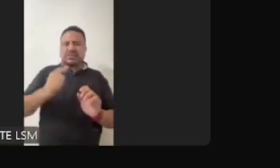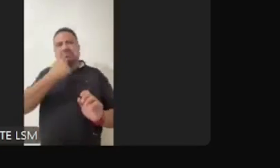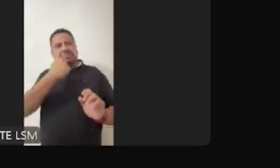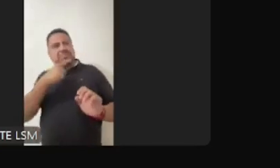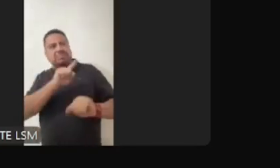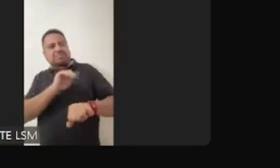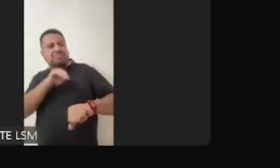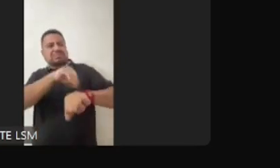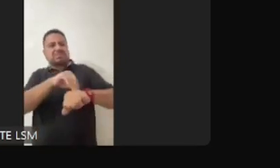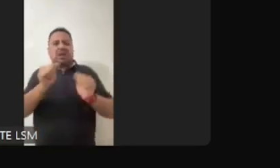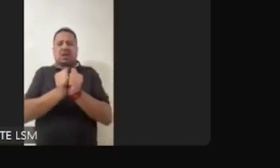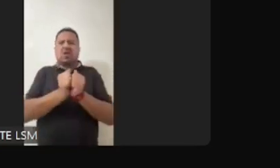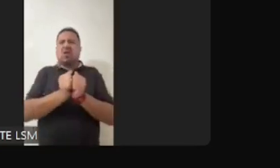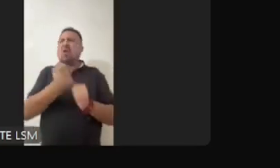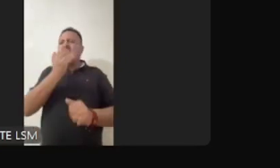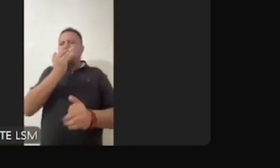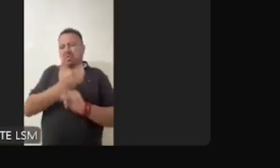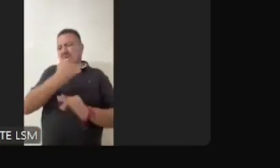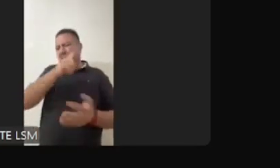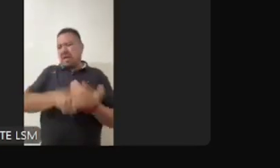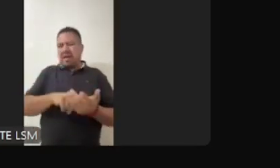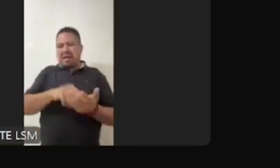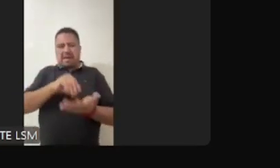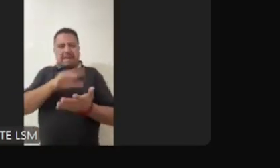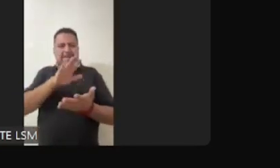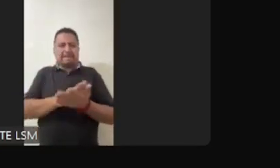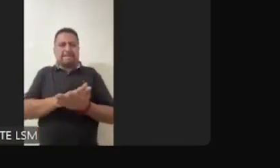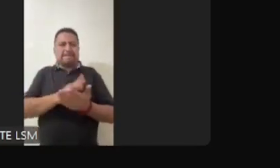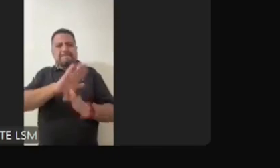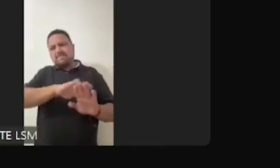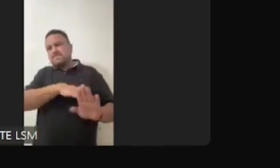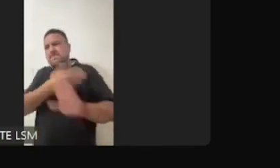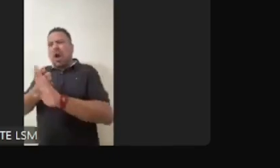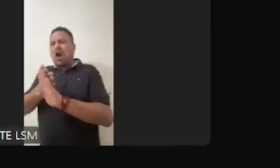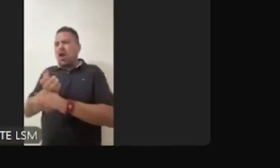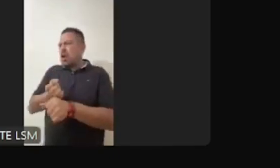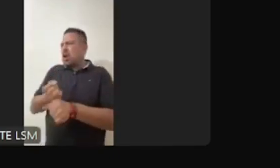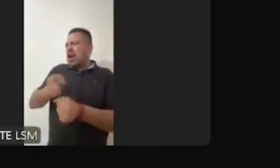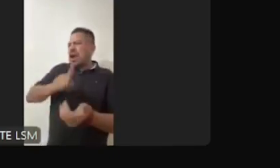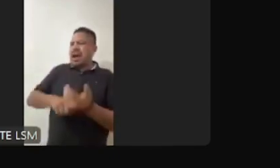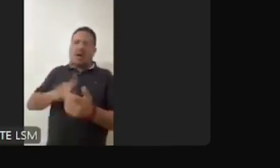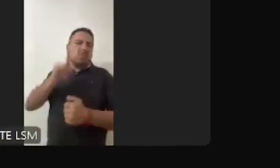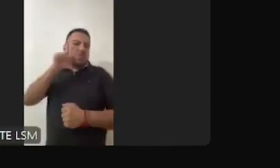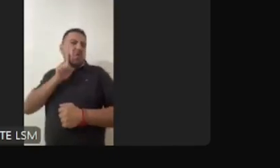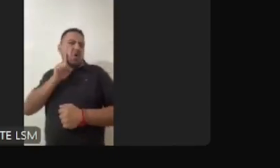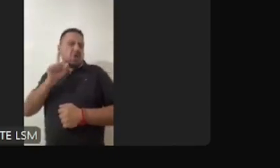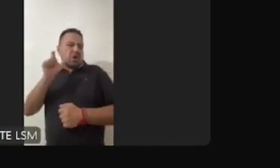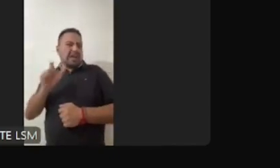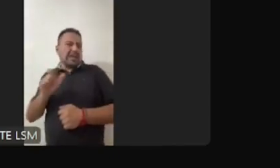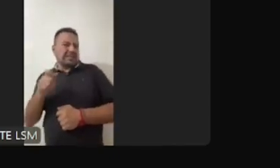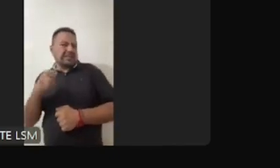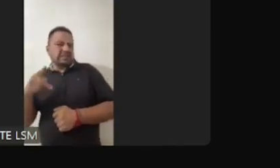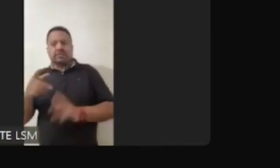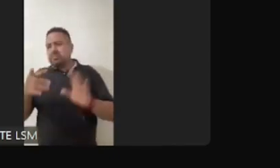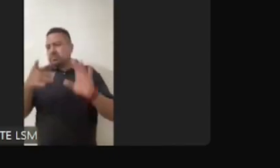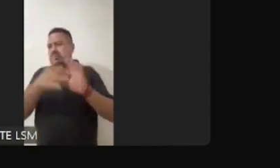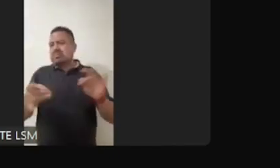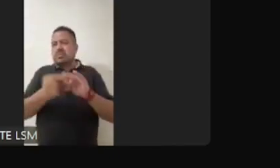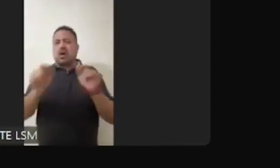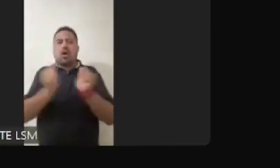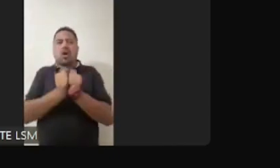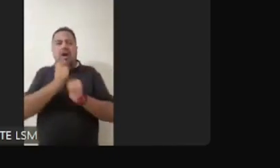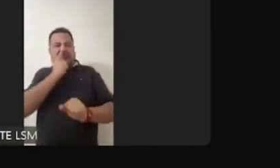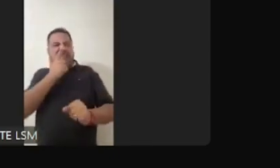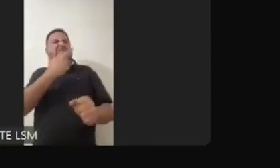medida cautelar decretada en el procedimiento en materia de violencia política contra las mujeres en razón de género señalando como autoridad